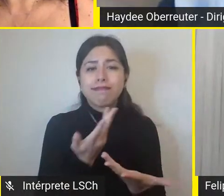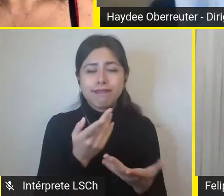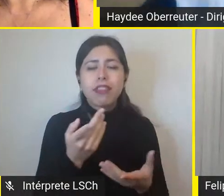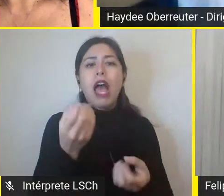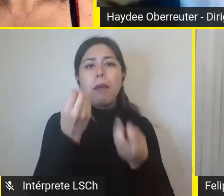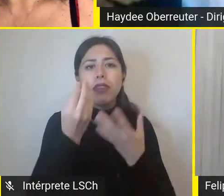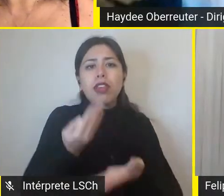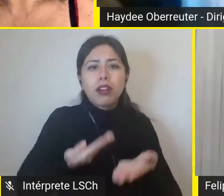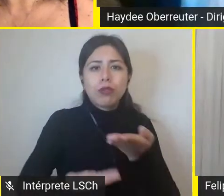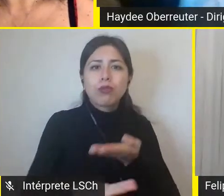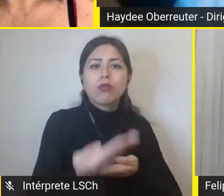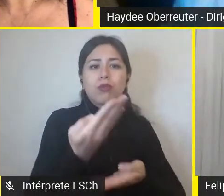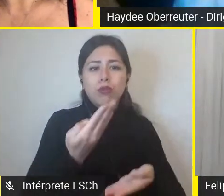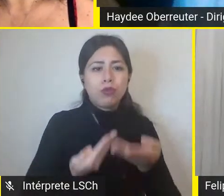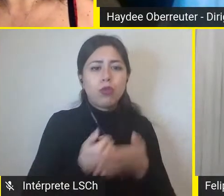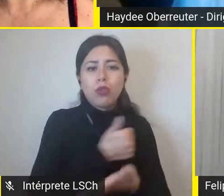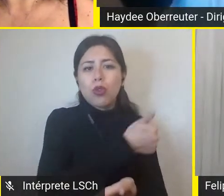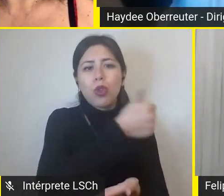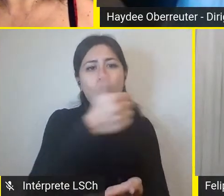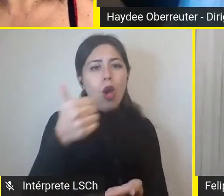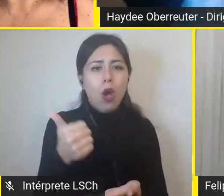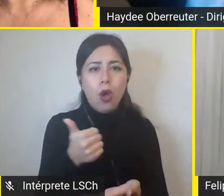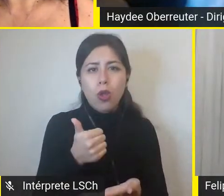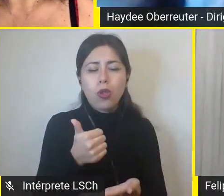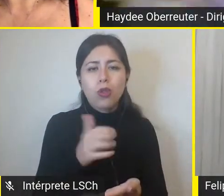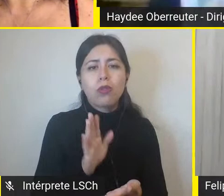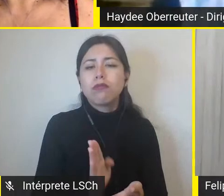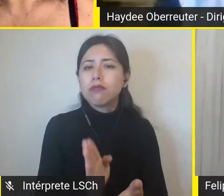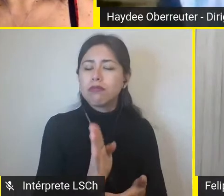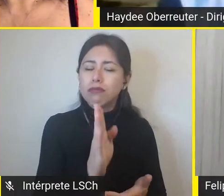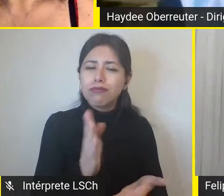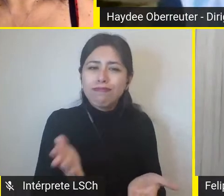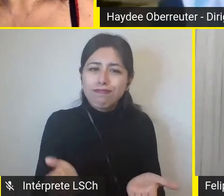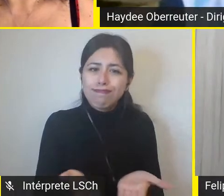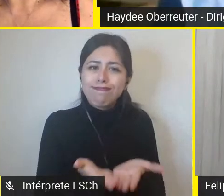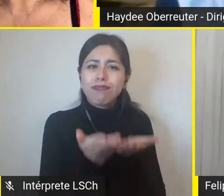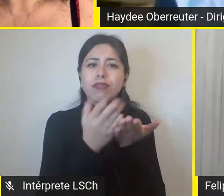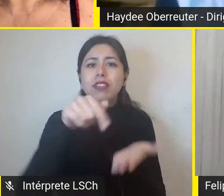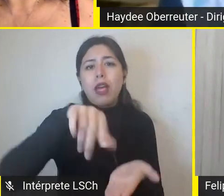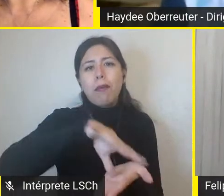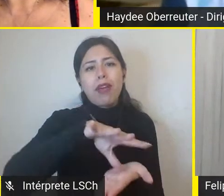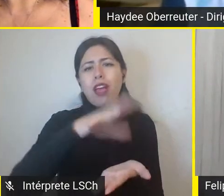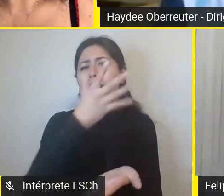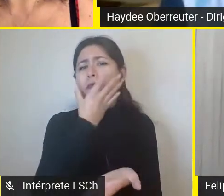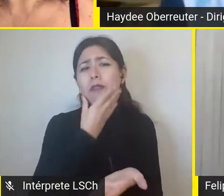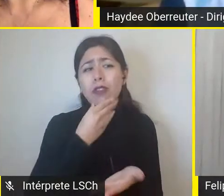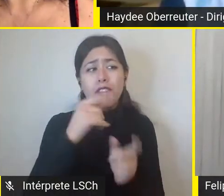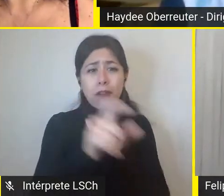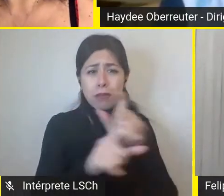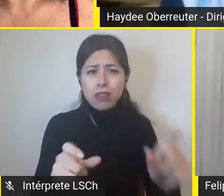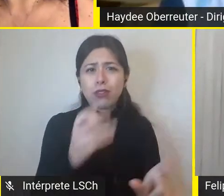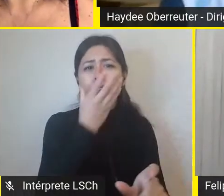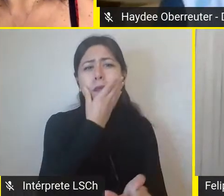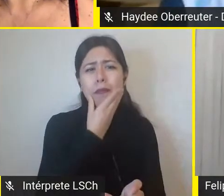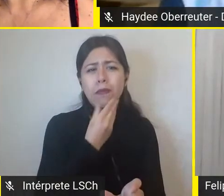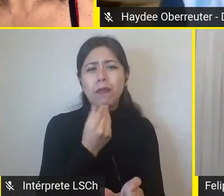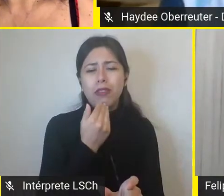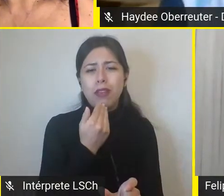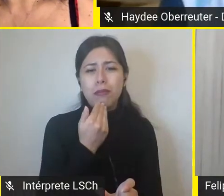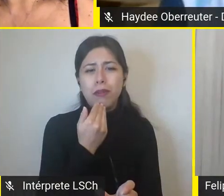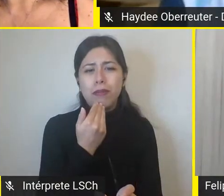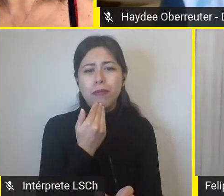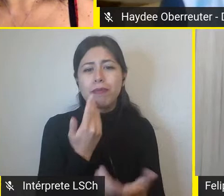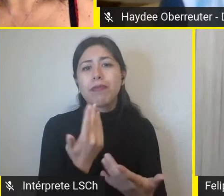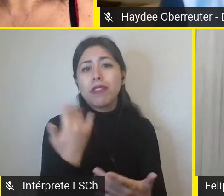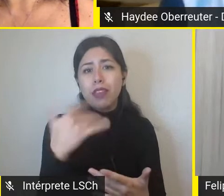a aprendernos todo y seguir sacando adelante este país que es muy lindo y que la gente es muy linda también. Entonces, qué